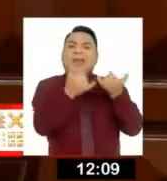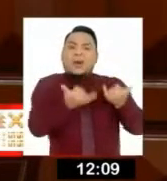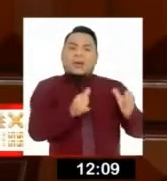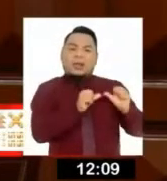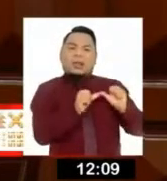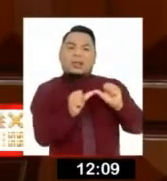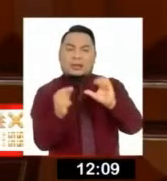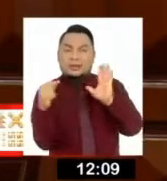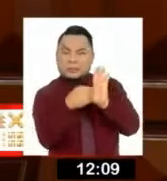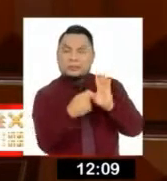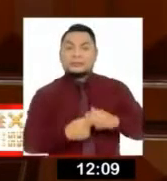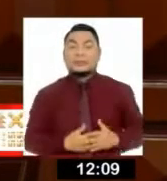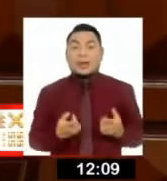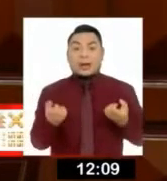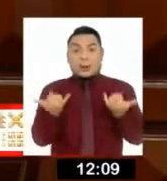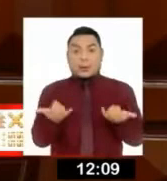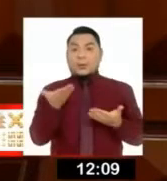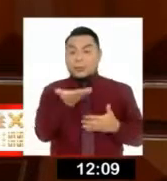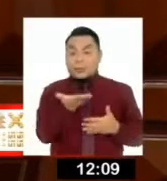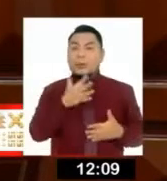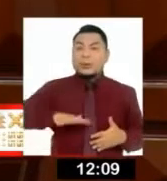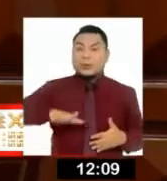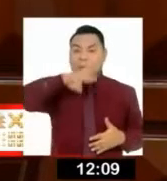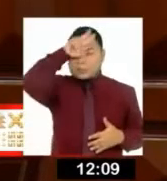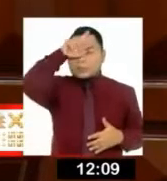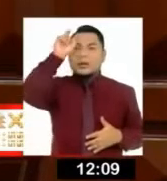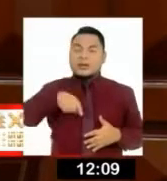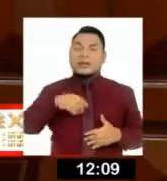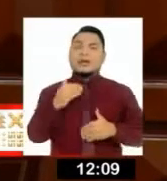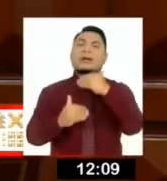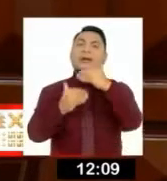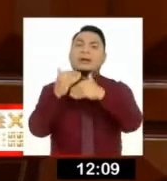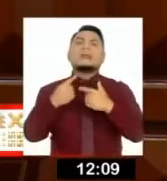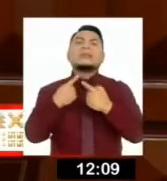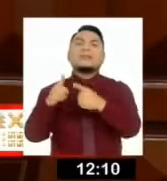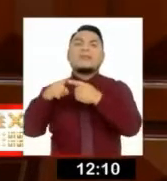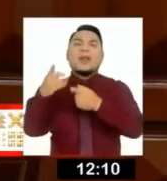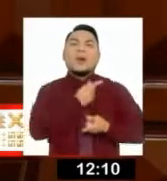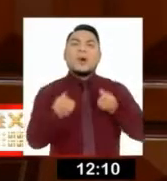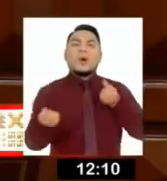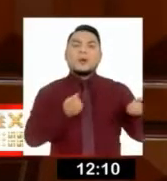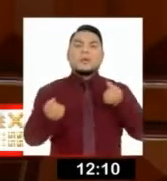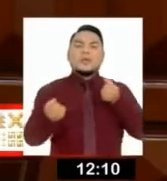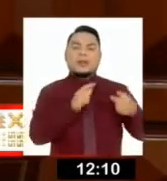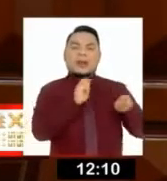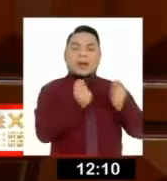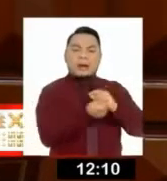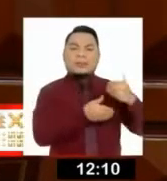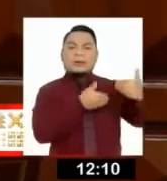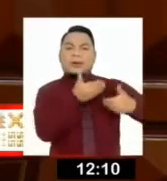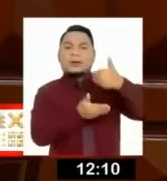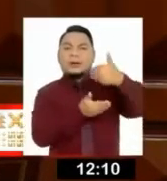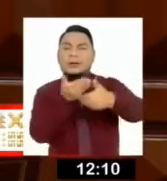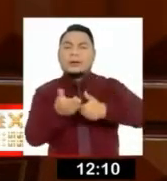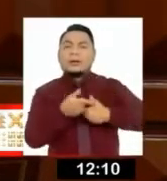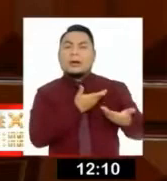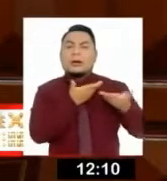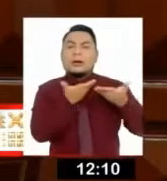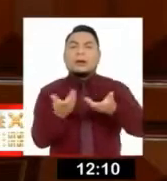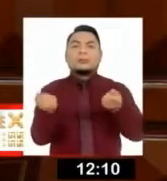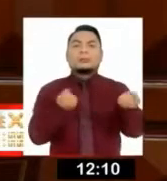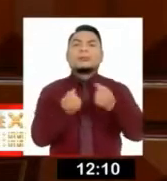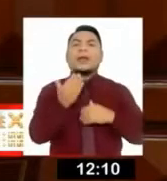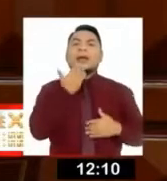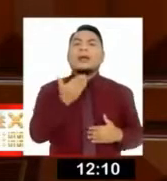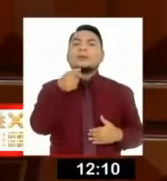Desde entonces, nuestro país ha crecido en diversos gobiernos que accedieron al poder